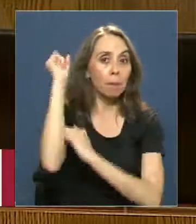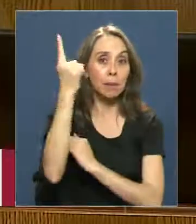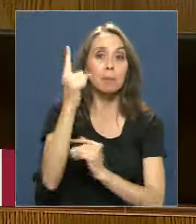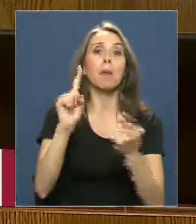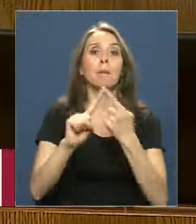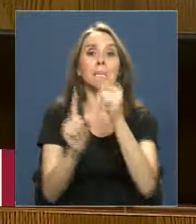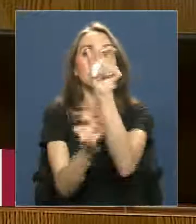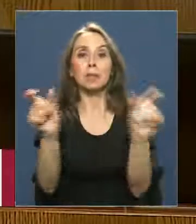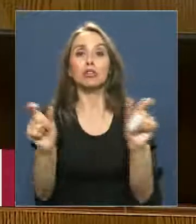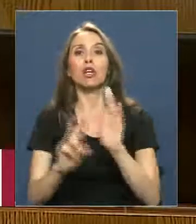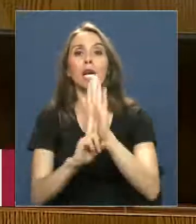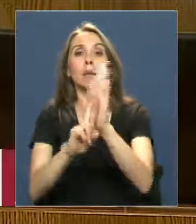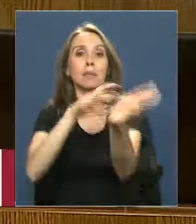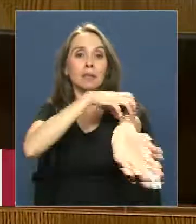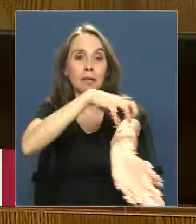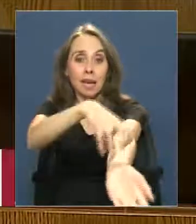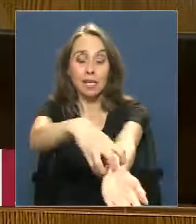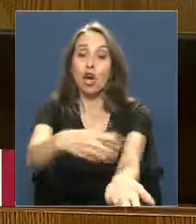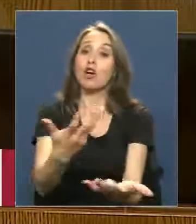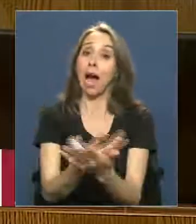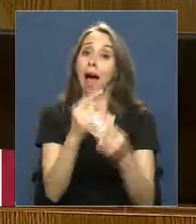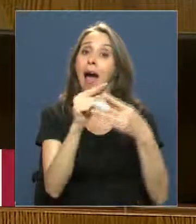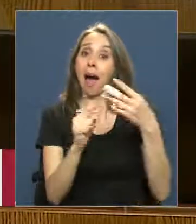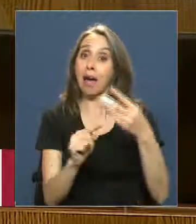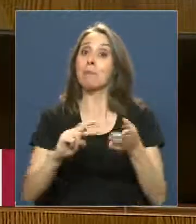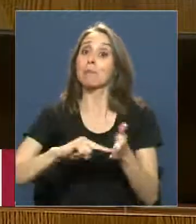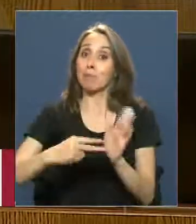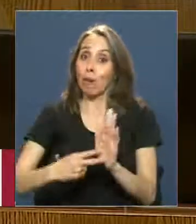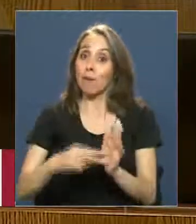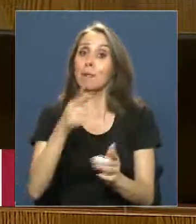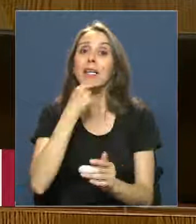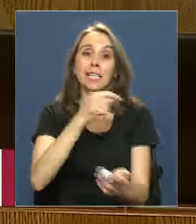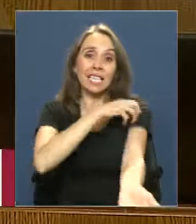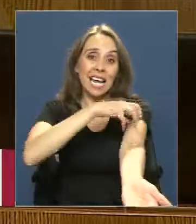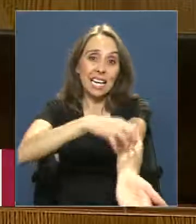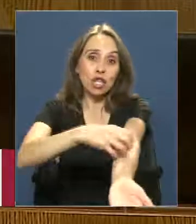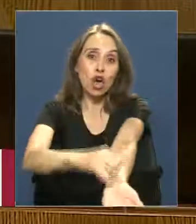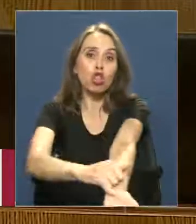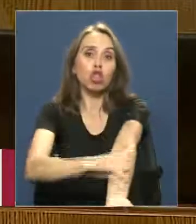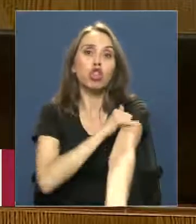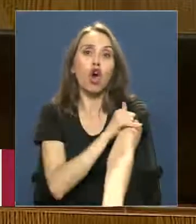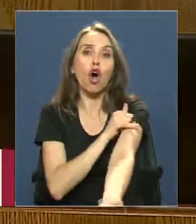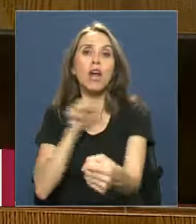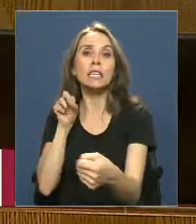gran problema si queremos que realmente todas las regiones tengan la misma capacidad de influir en este debate.